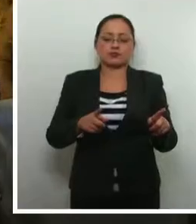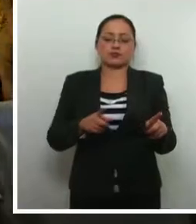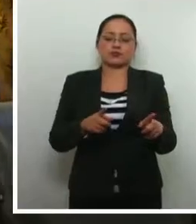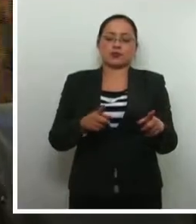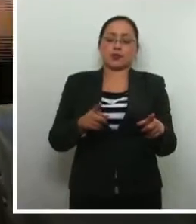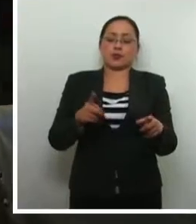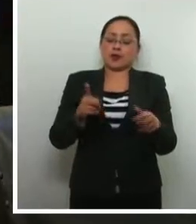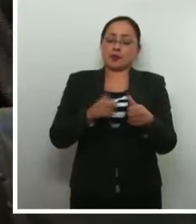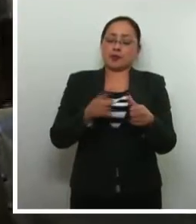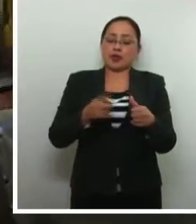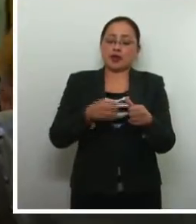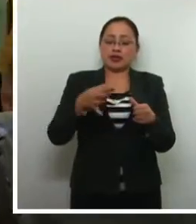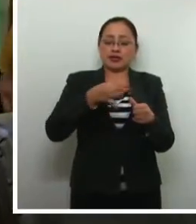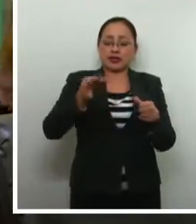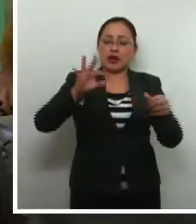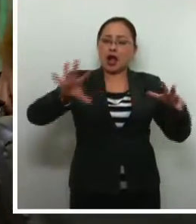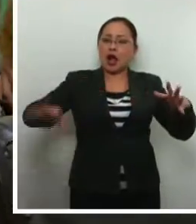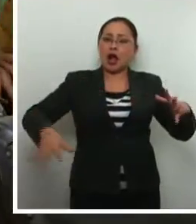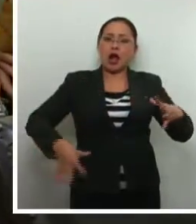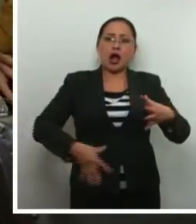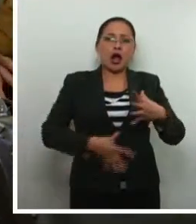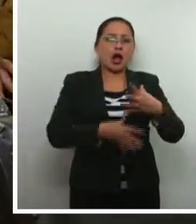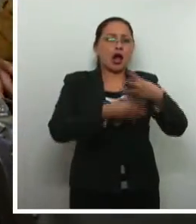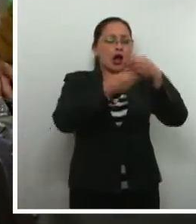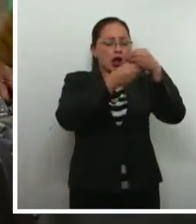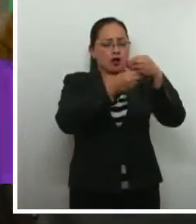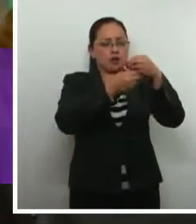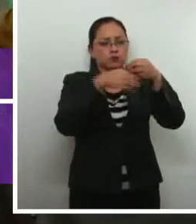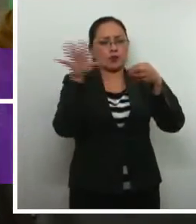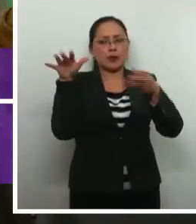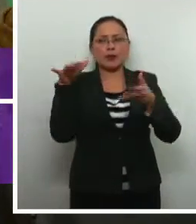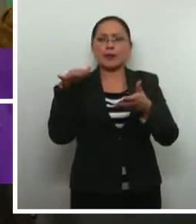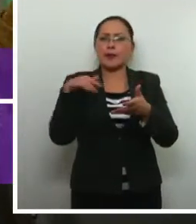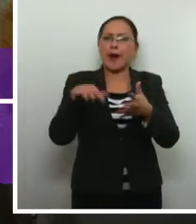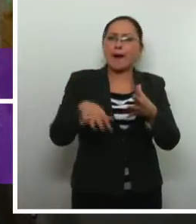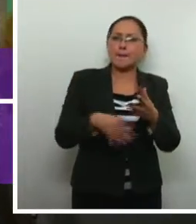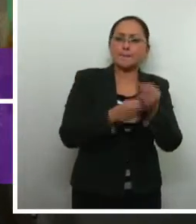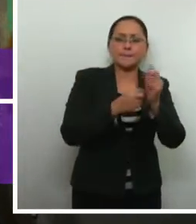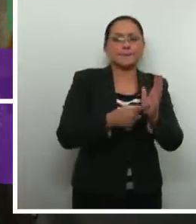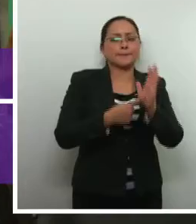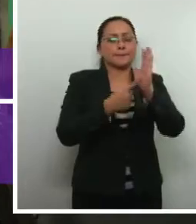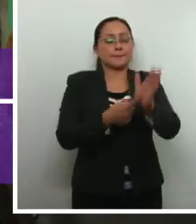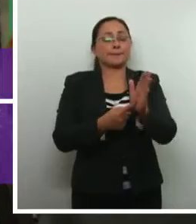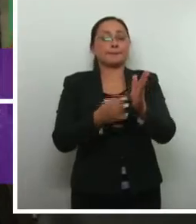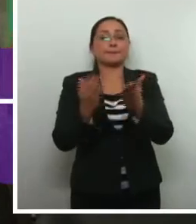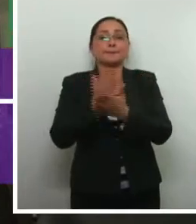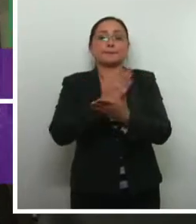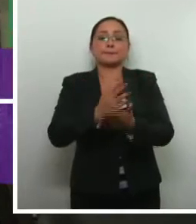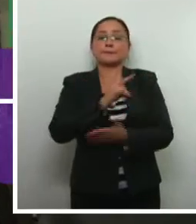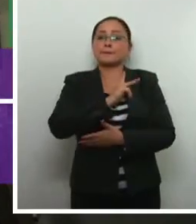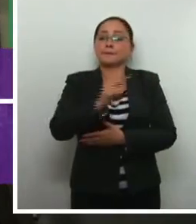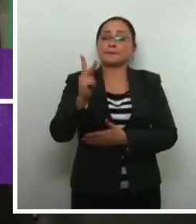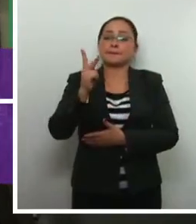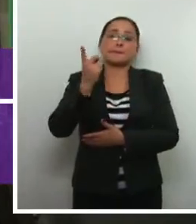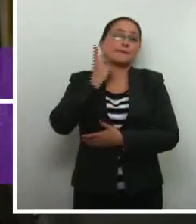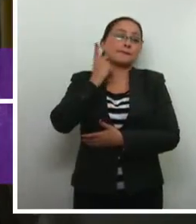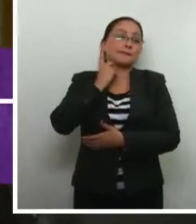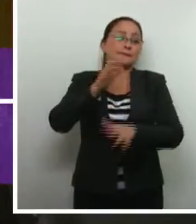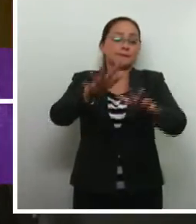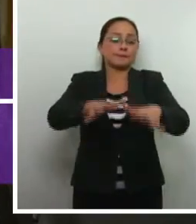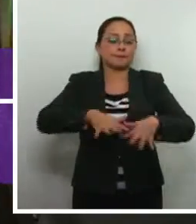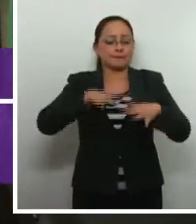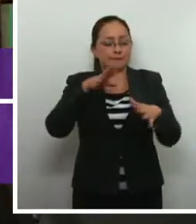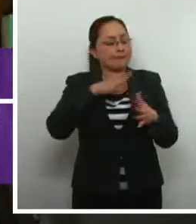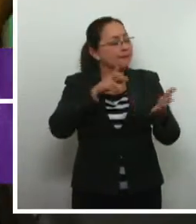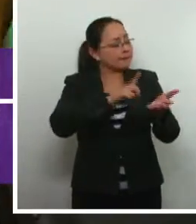La que hemos denominado mega reserva y el hecho de que todos los constituyentes aquí presentes